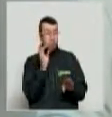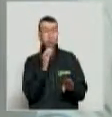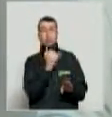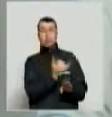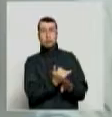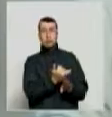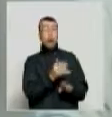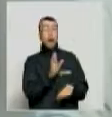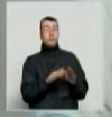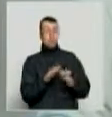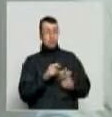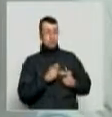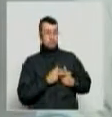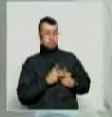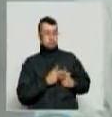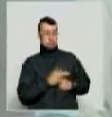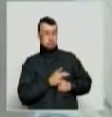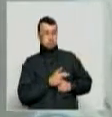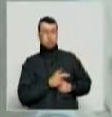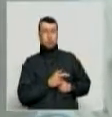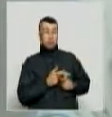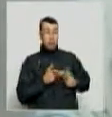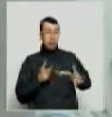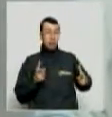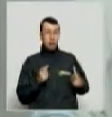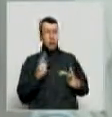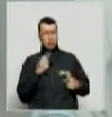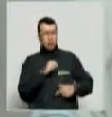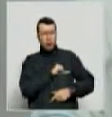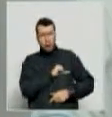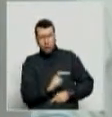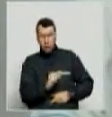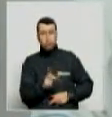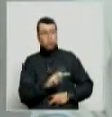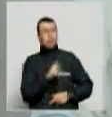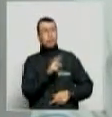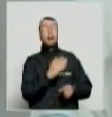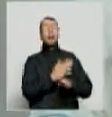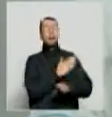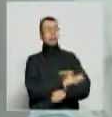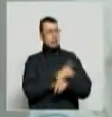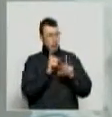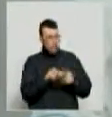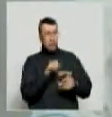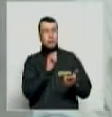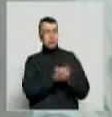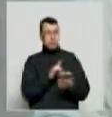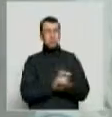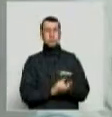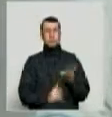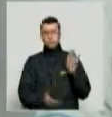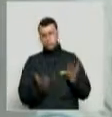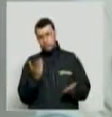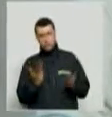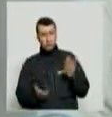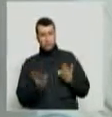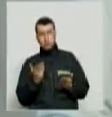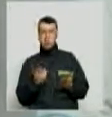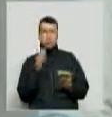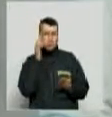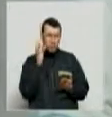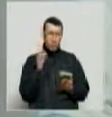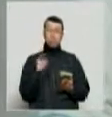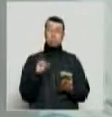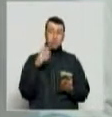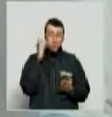más rápido que de costumbre, no es un infarto en este momento, sino que el paciente ya lo ha tenido antes. Entonces podemos comparar y descartar en un momento crítico si el paciente